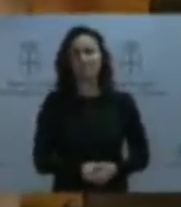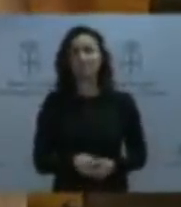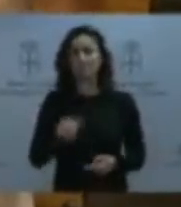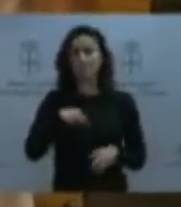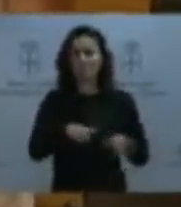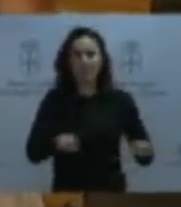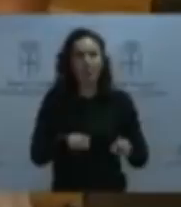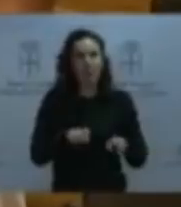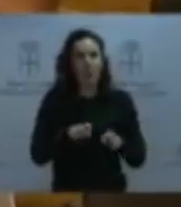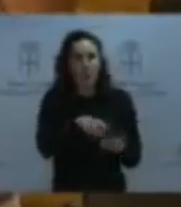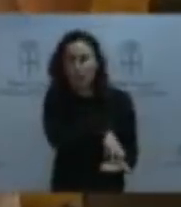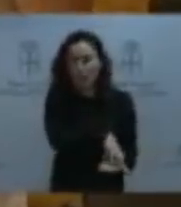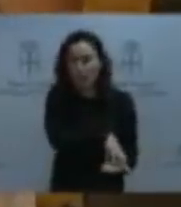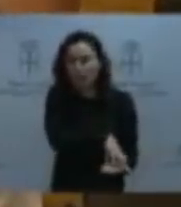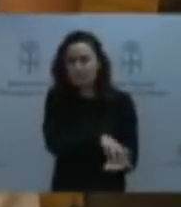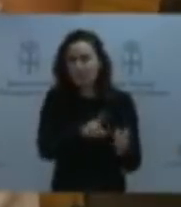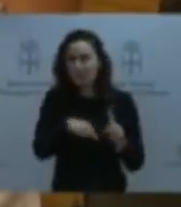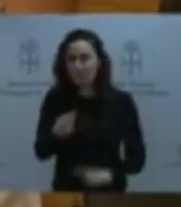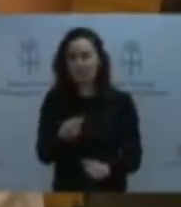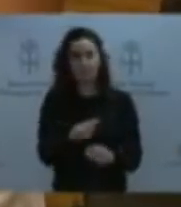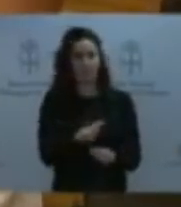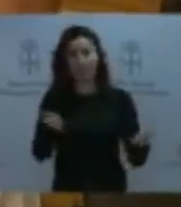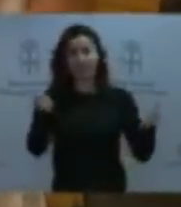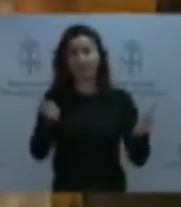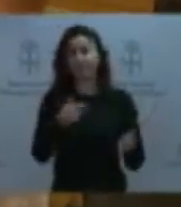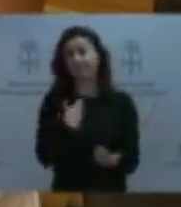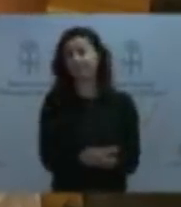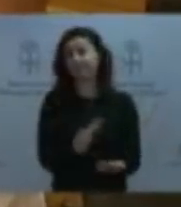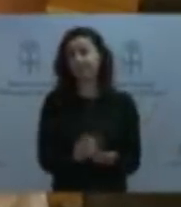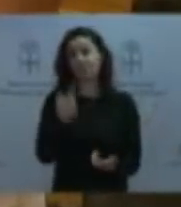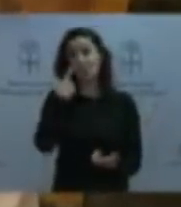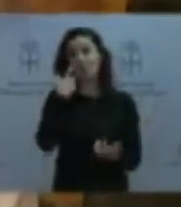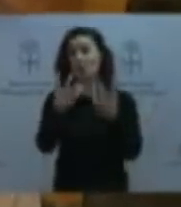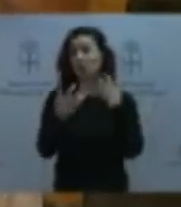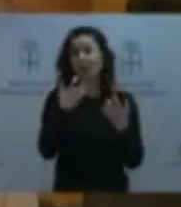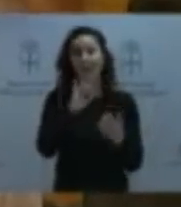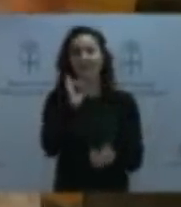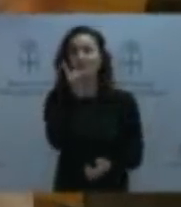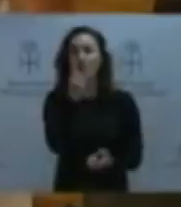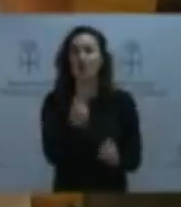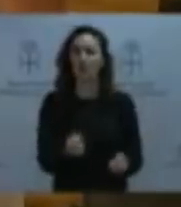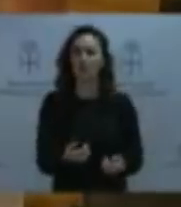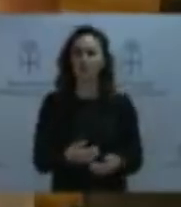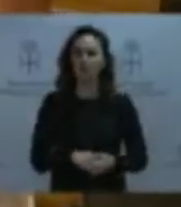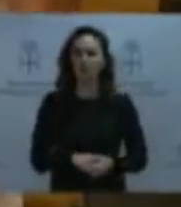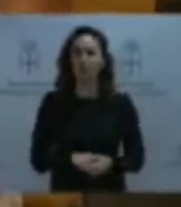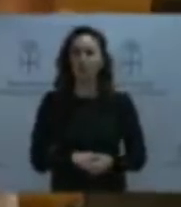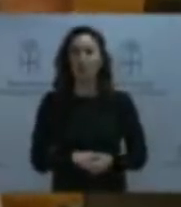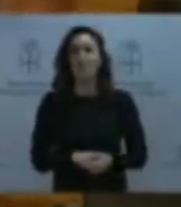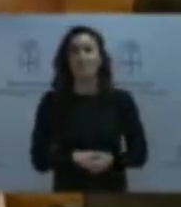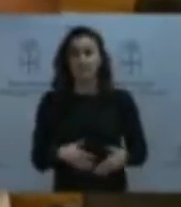verdad que me duró poco, por lo evidente y lo grave del error, pero también por la certeza que nos